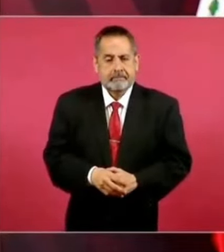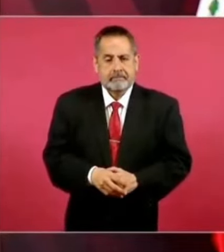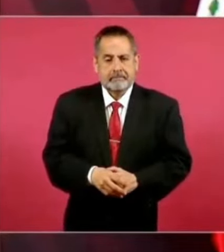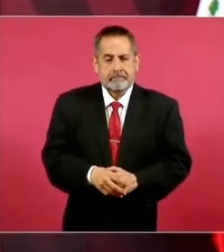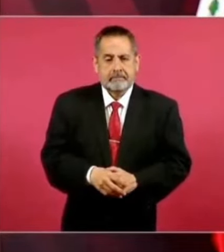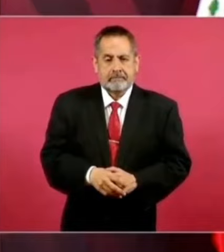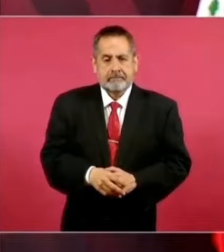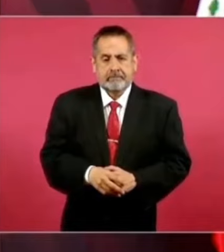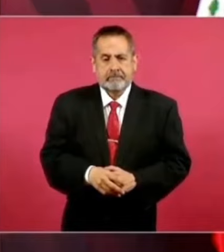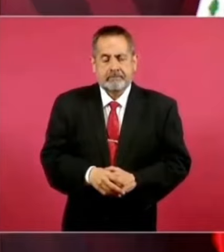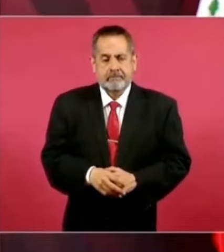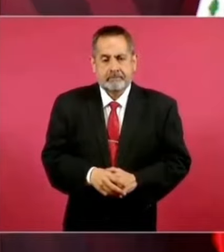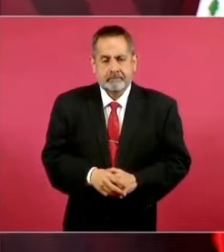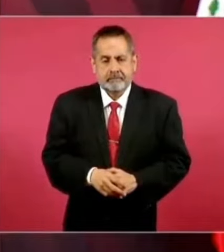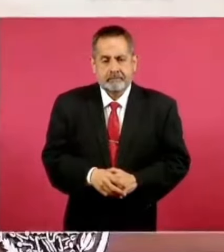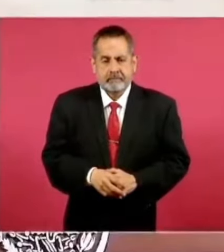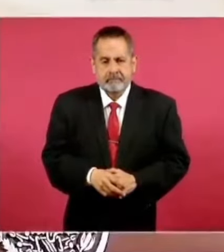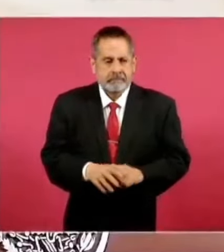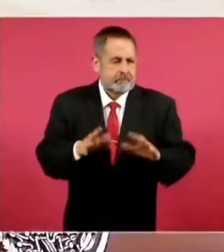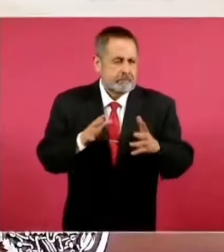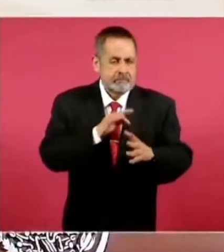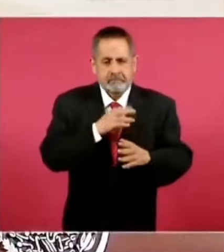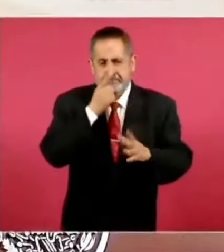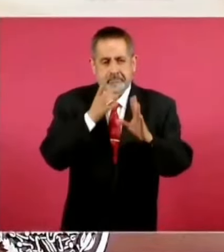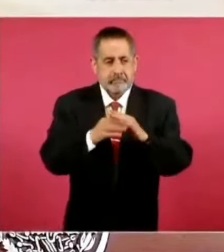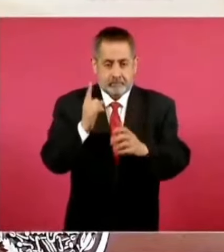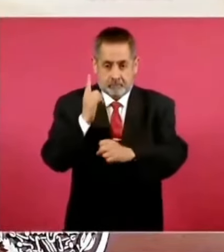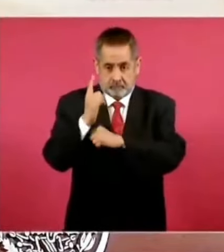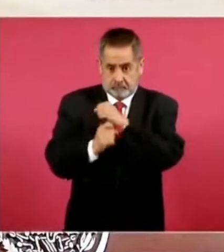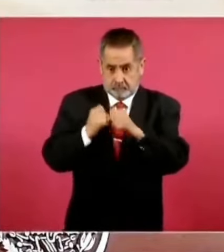Se habla de 100,000 jóvenes al año